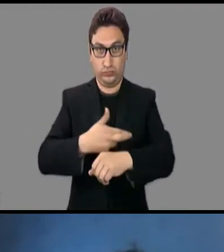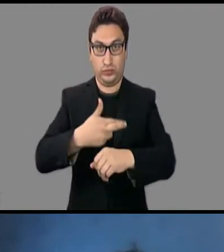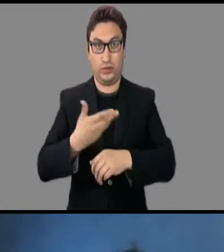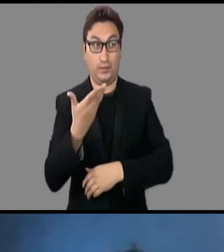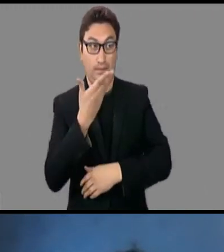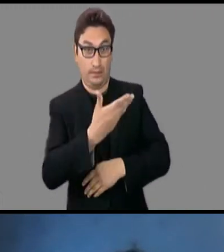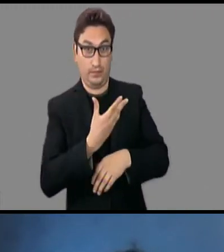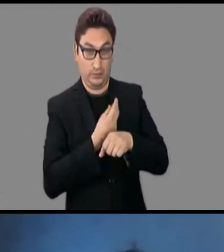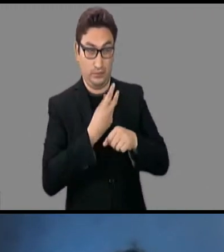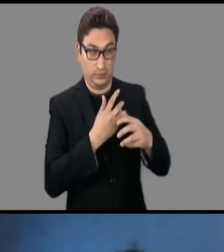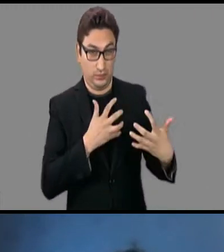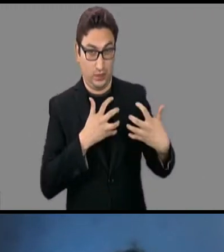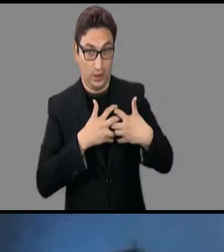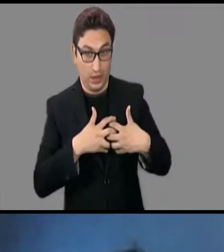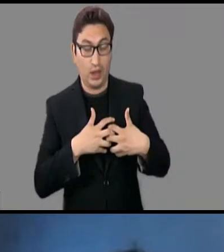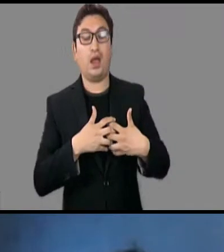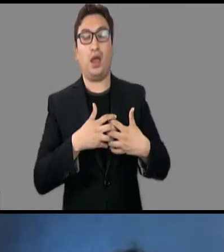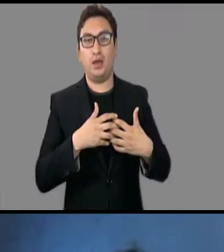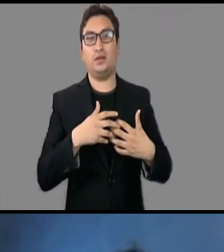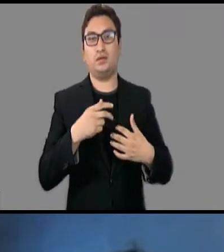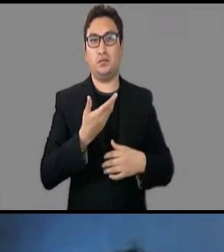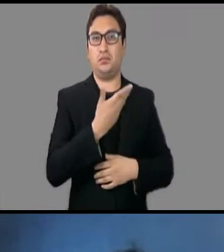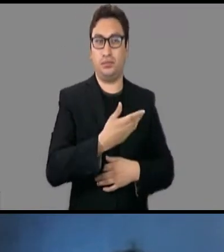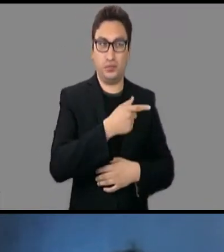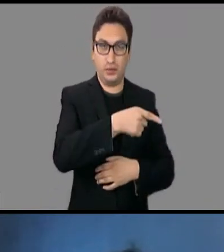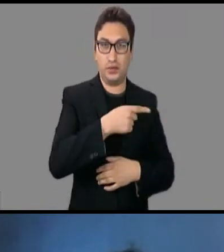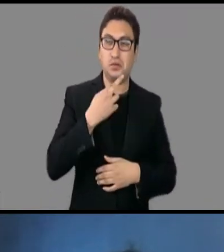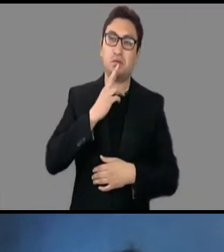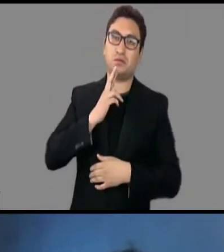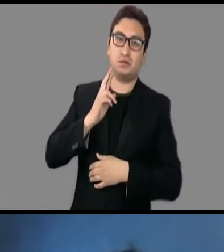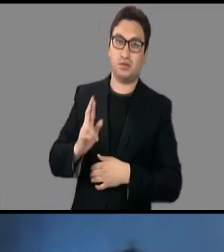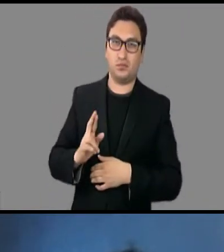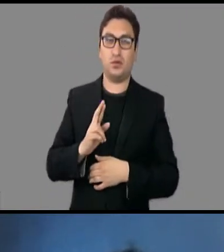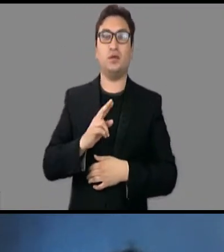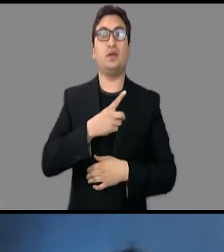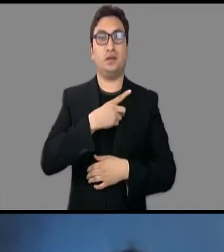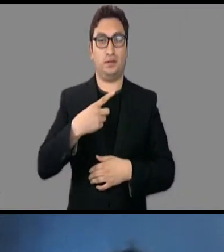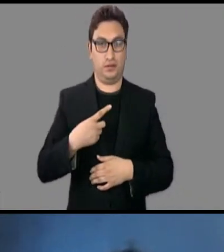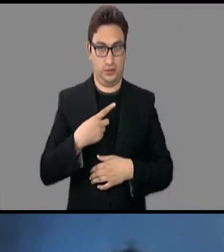esto va a constituir una resolución y la resolución va a tener que ser impugnable.